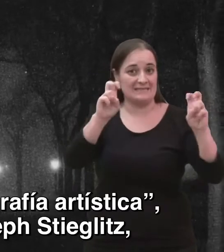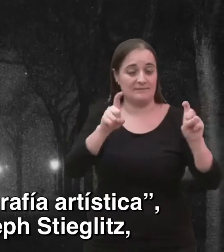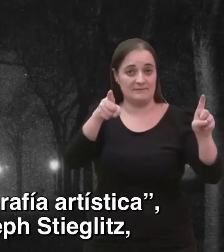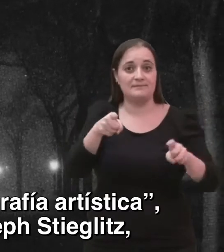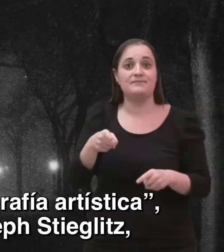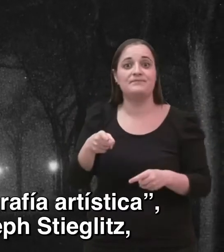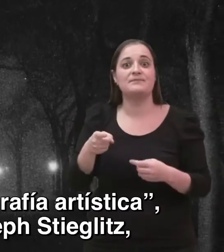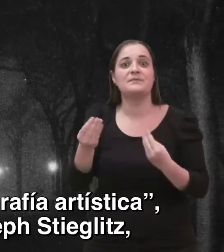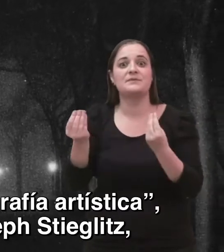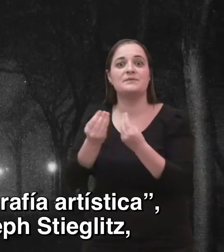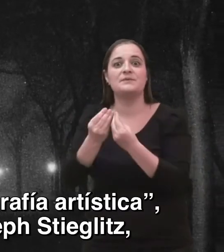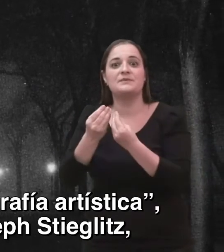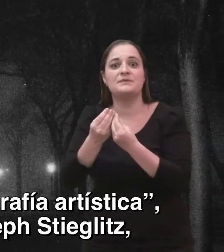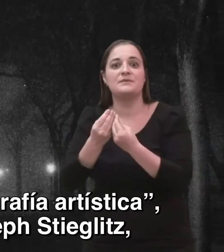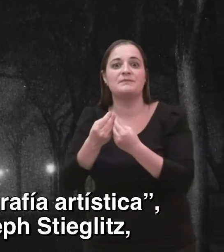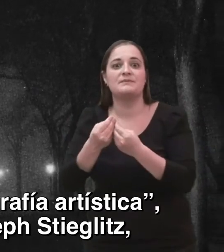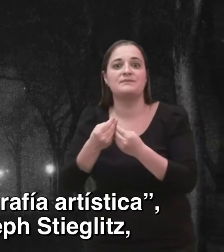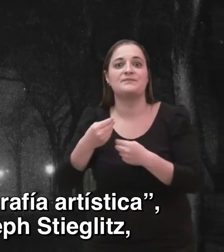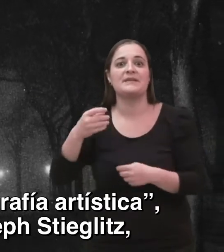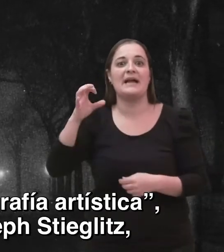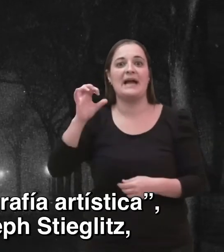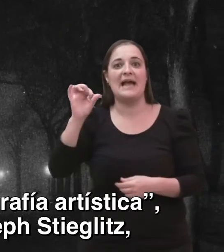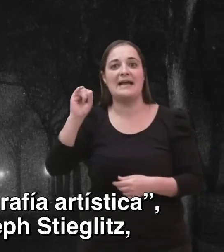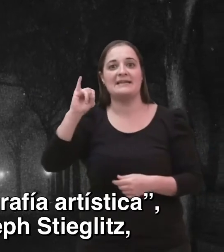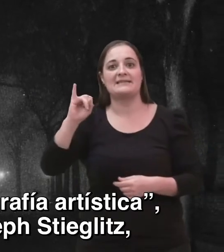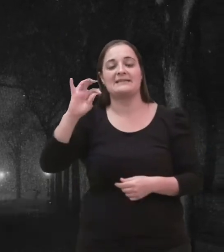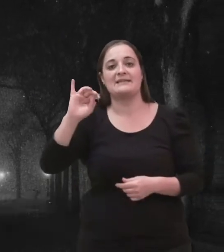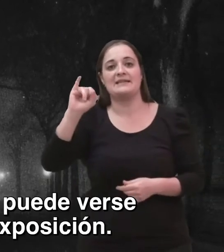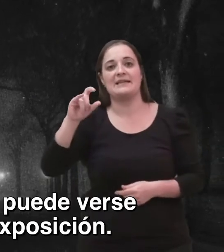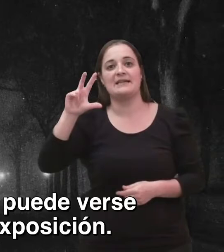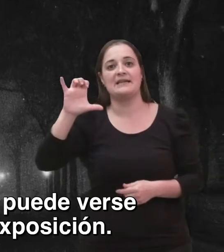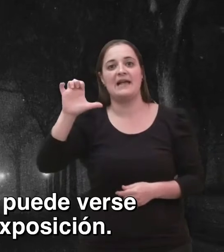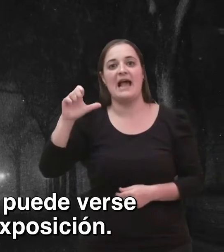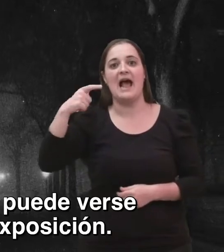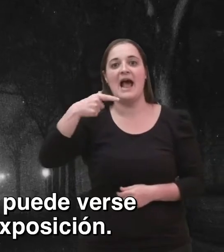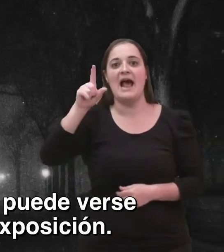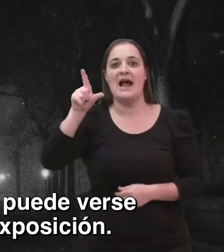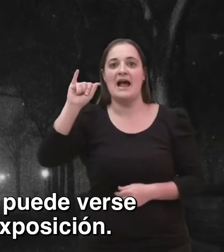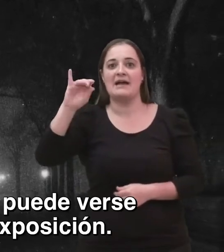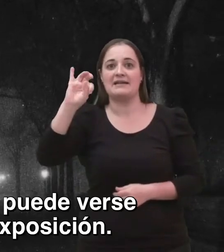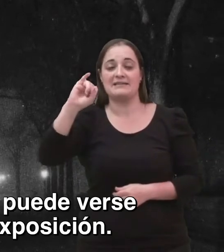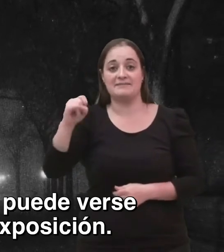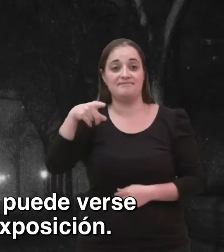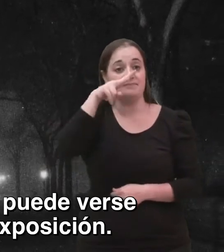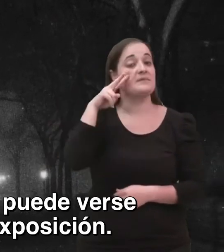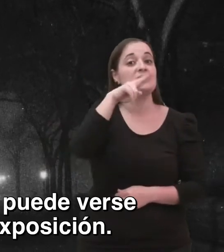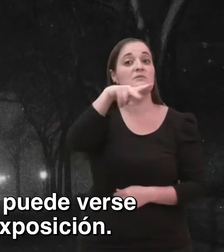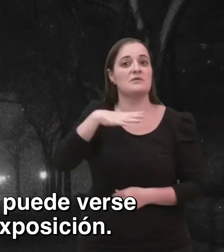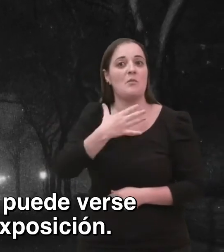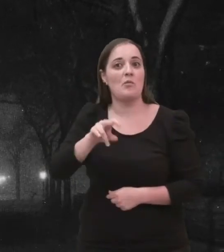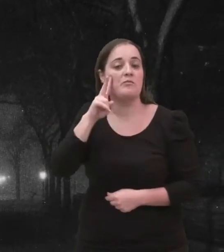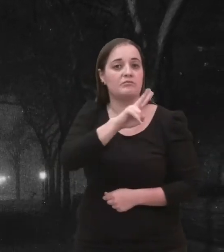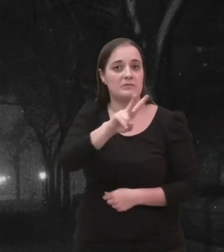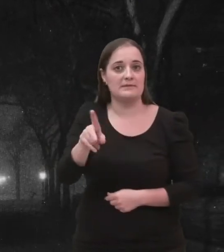consideraba fotografía artística, en la estela de Joseph Stieglitz, una de cuyas obras puede verse también en esta